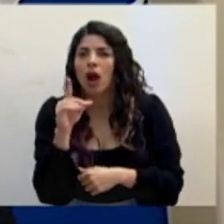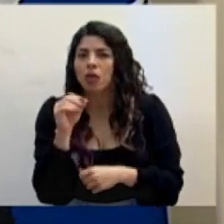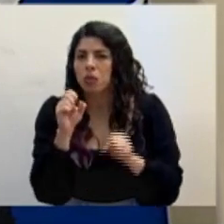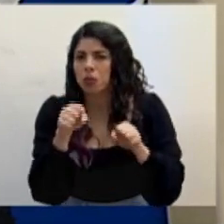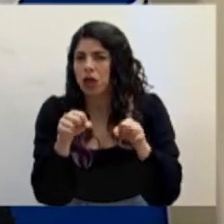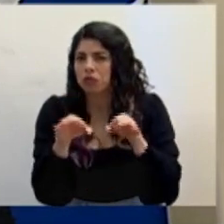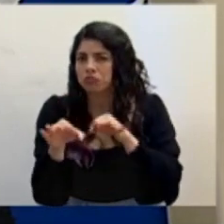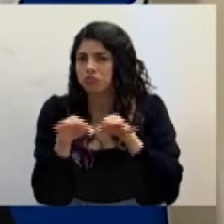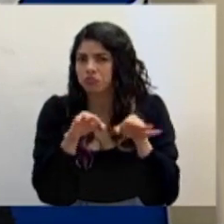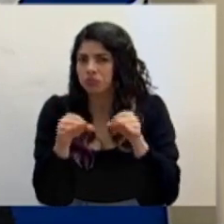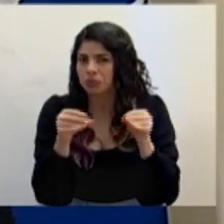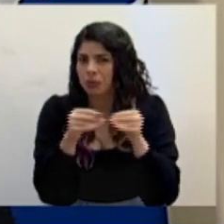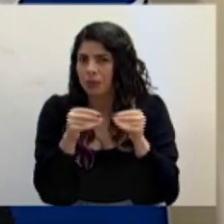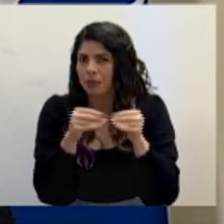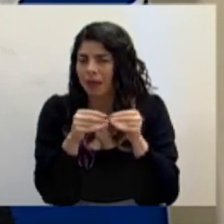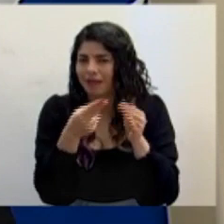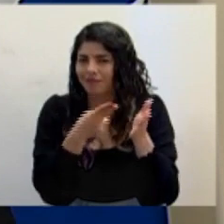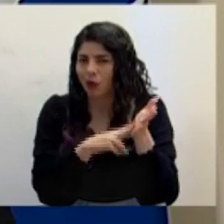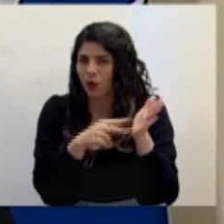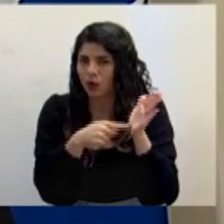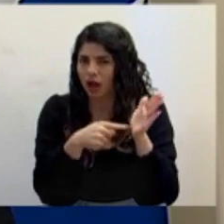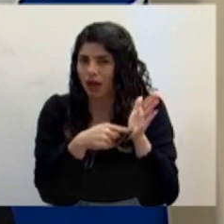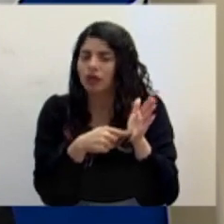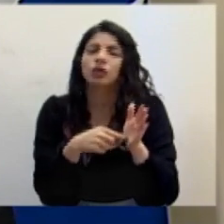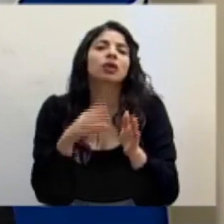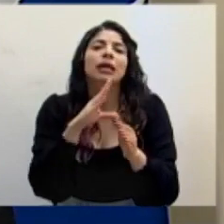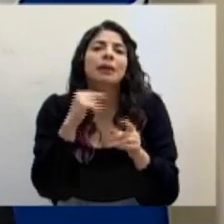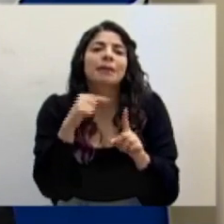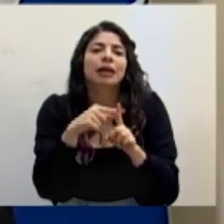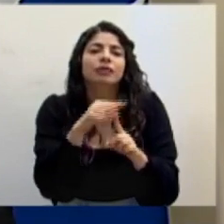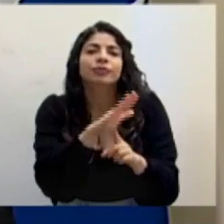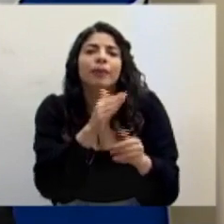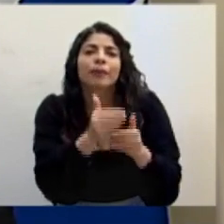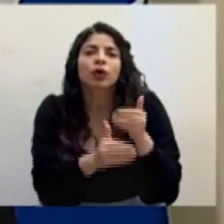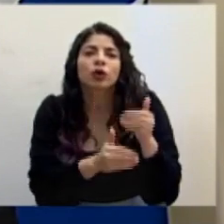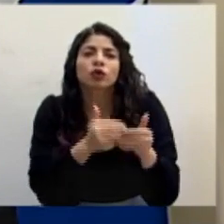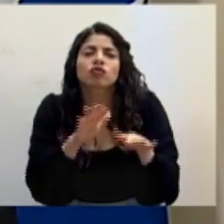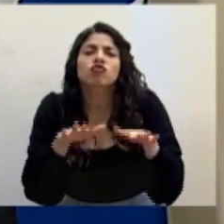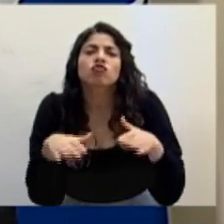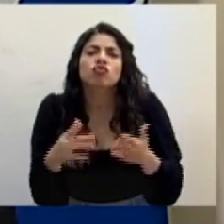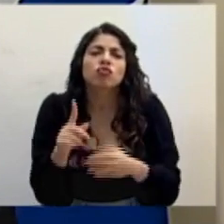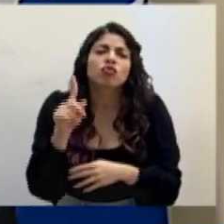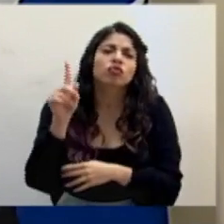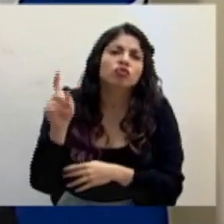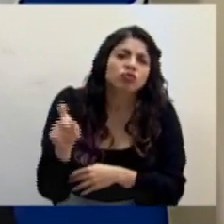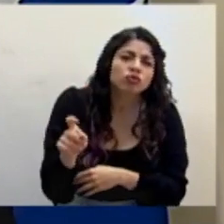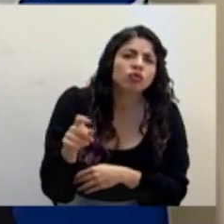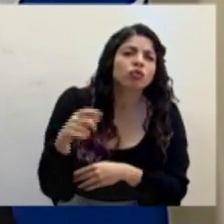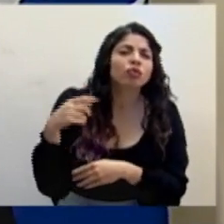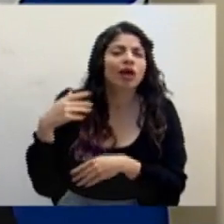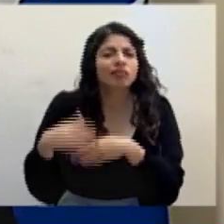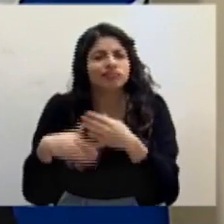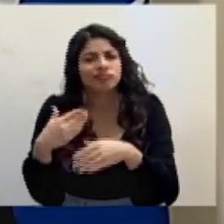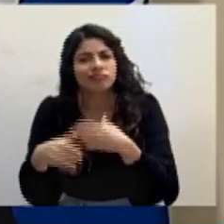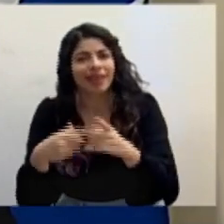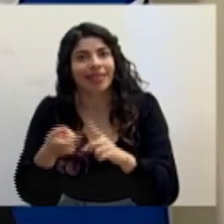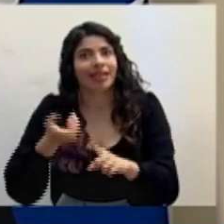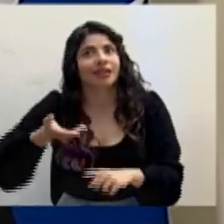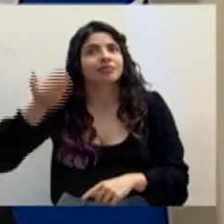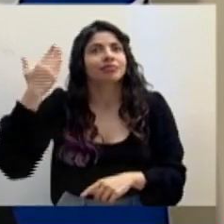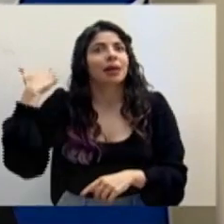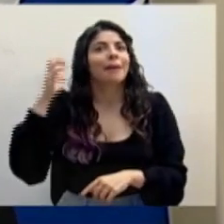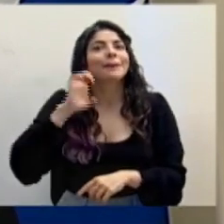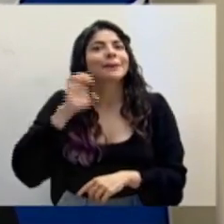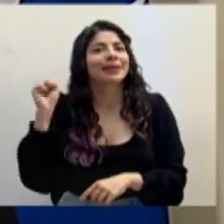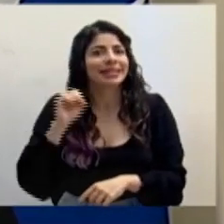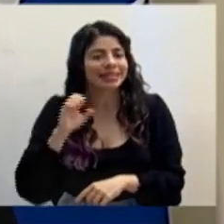ampliarnos muchísimo más sobre este tipo de contratos y todo el proceso de consulta que se llevó a cabo desde hace varios